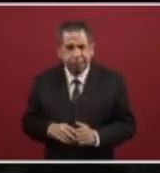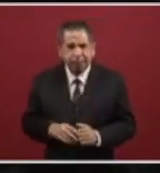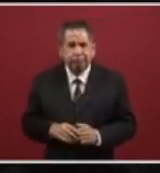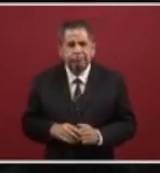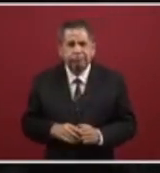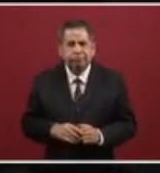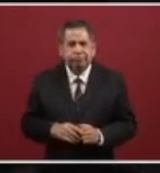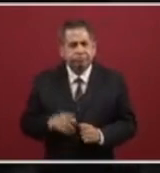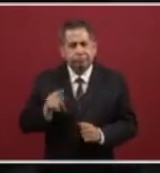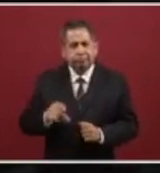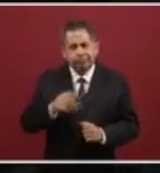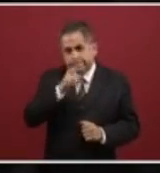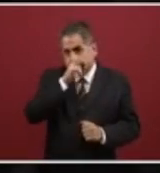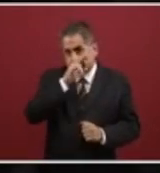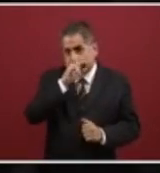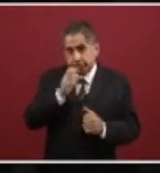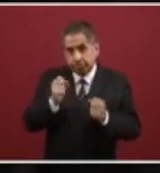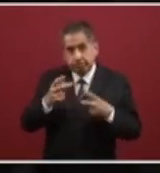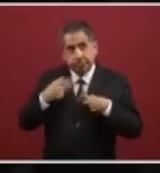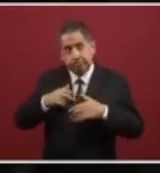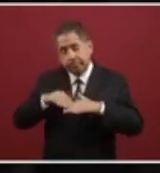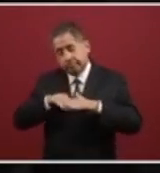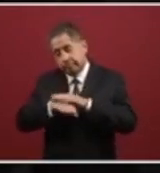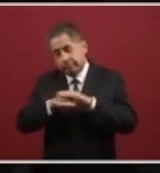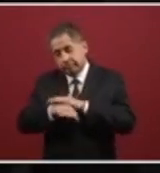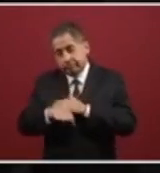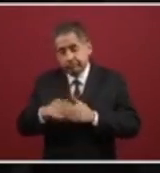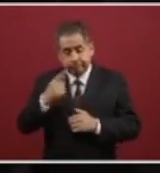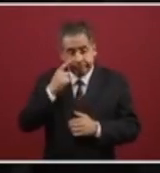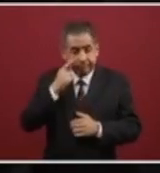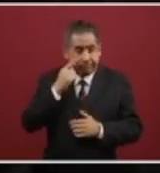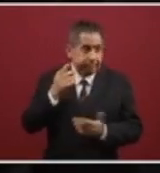sí son inquietantes, digamos de 2013,